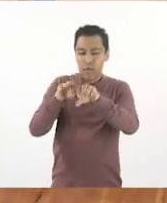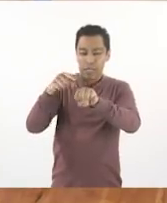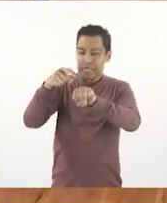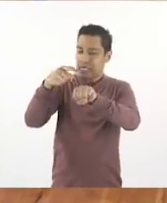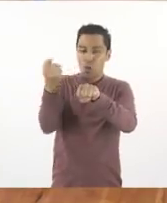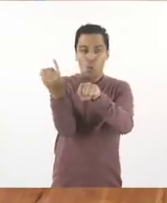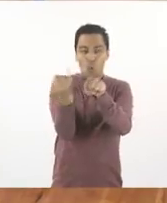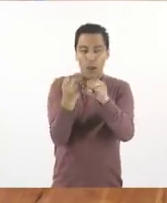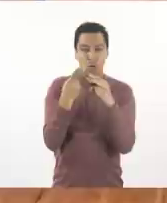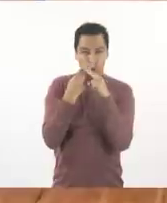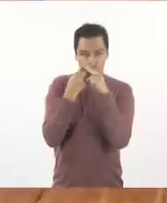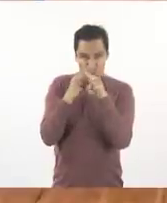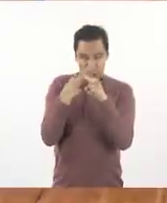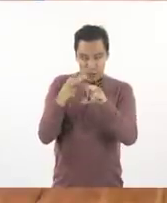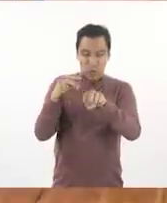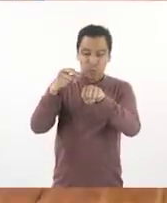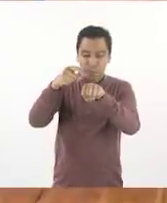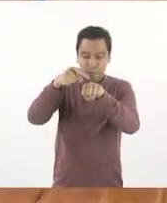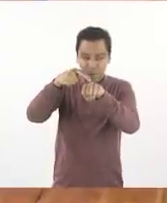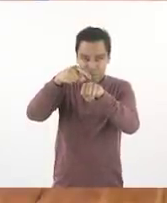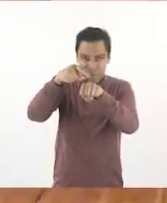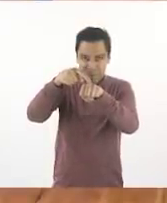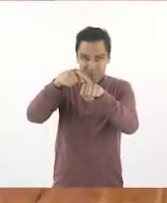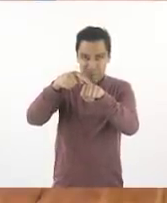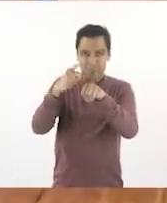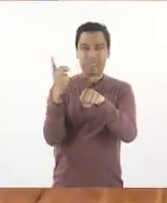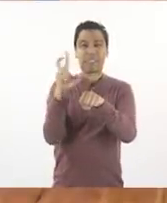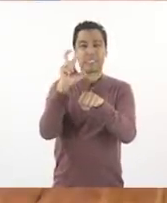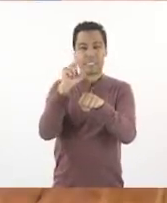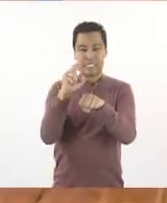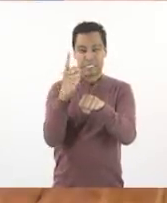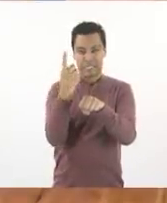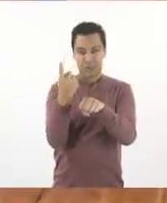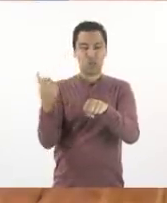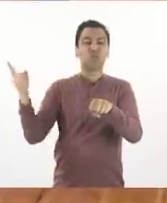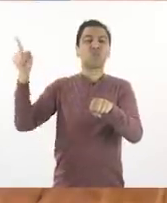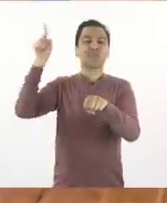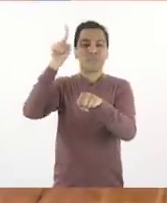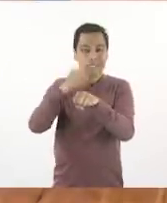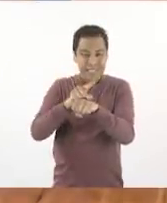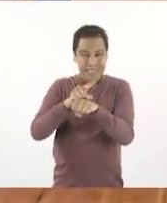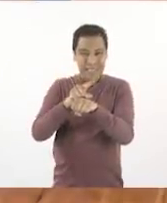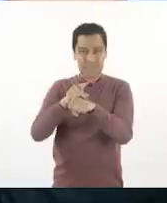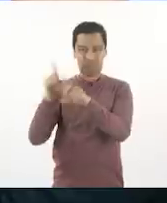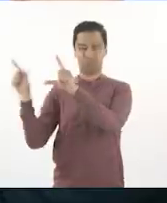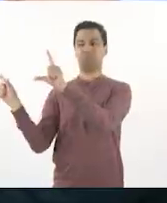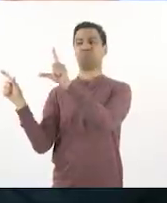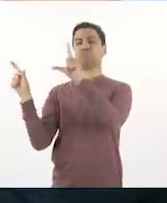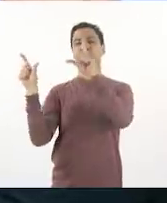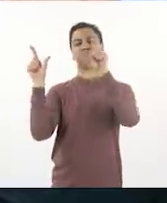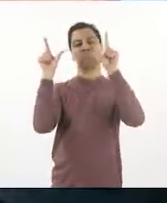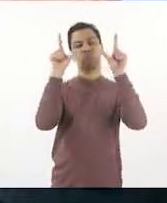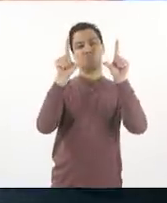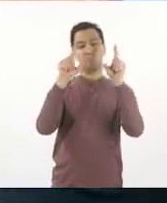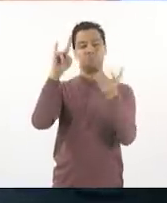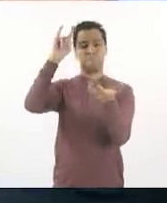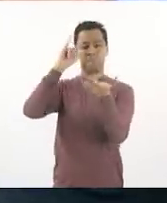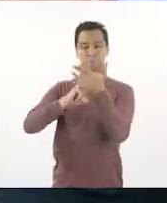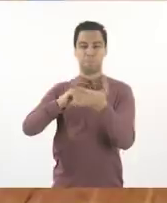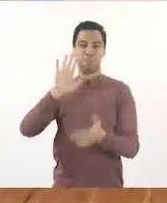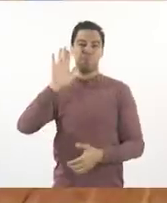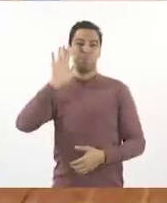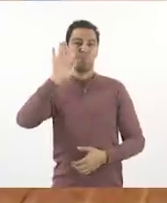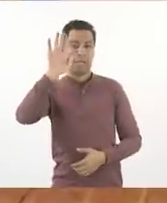31 días también. Muy bien, también. Ya, eres experto. Sí, la verdad fue muy fácil aprender esto de los días y los